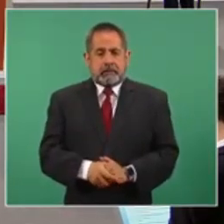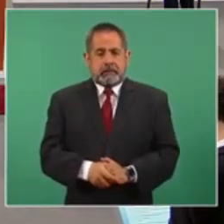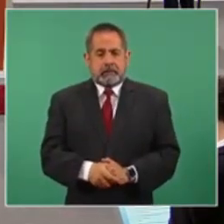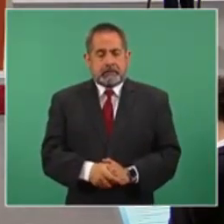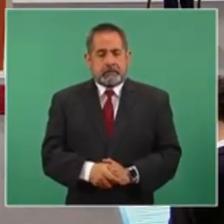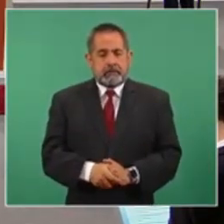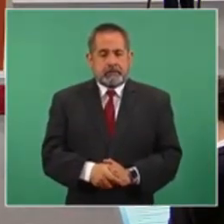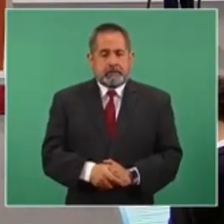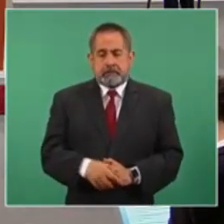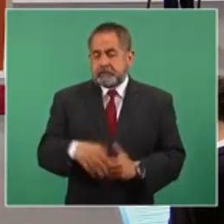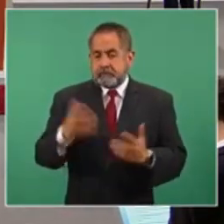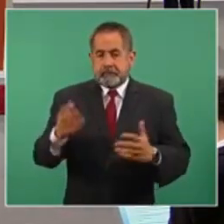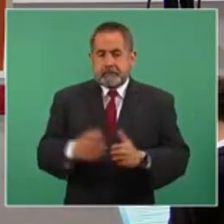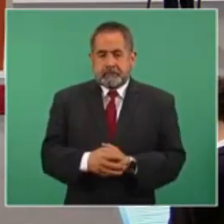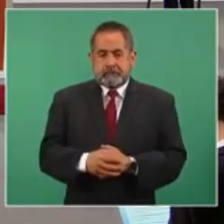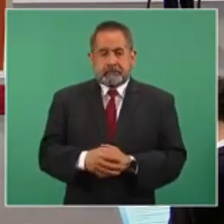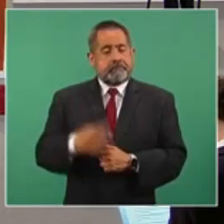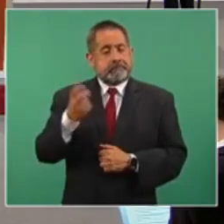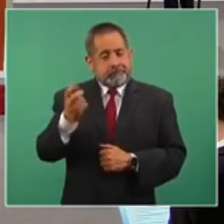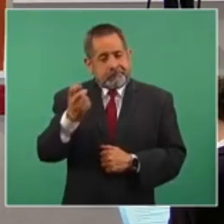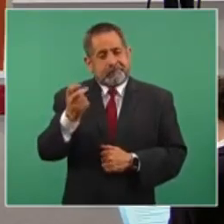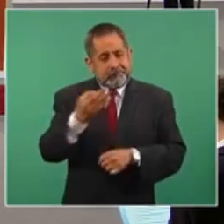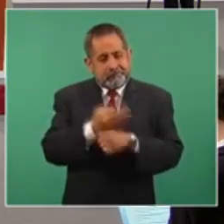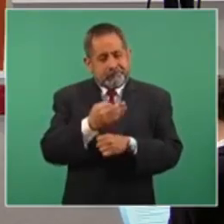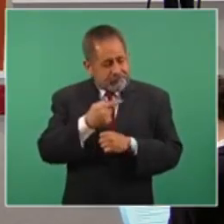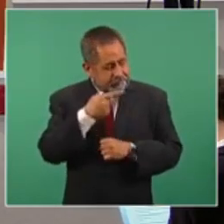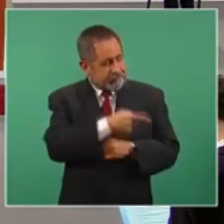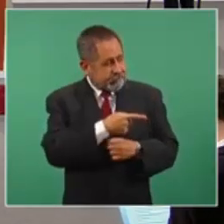Entonces, es lo que estamos enfrentando.